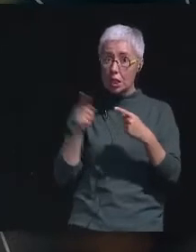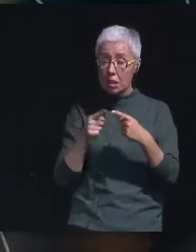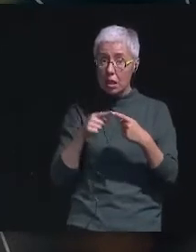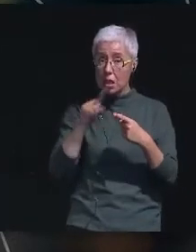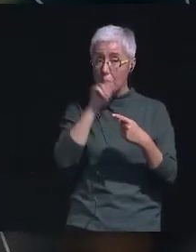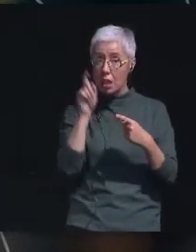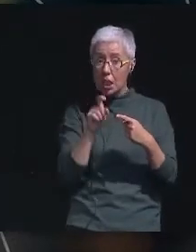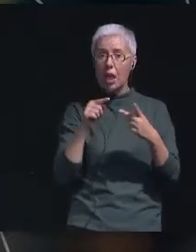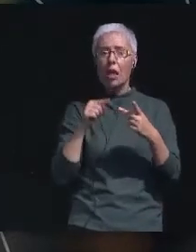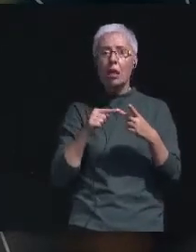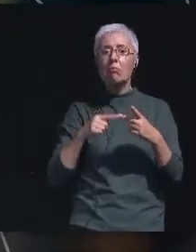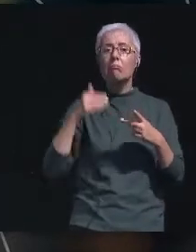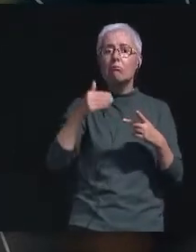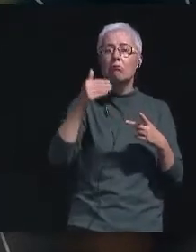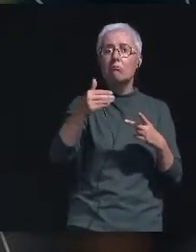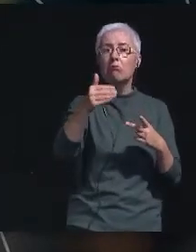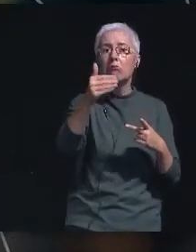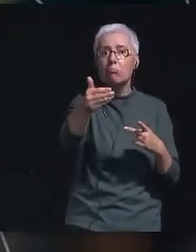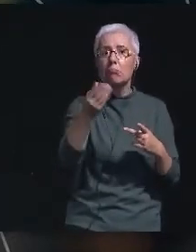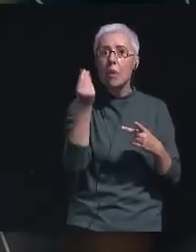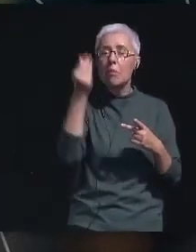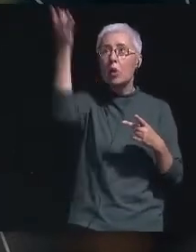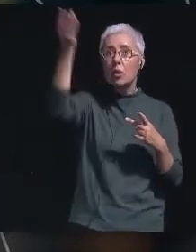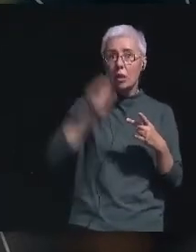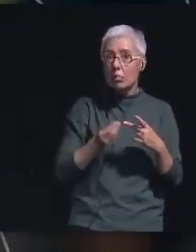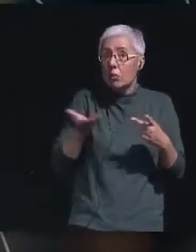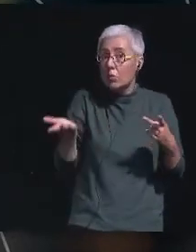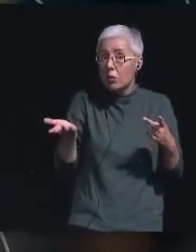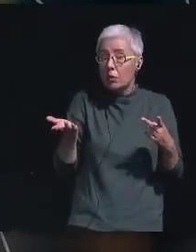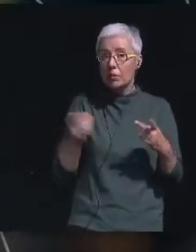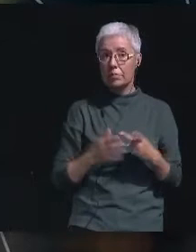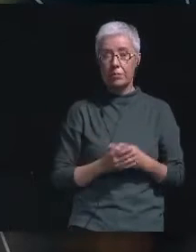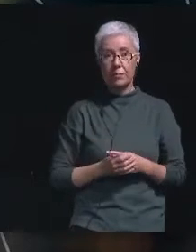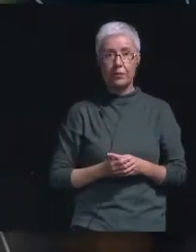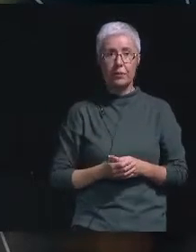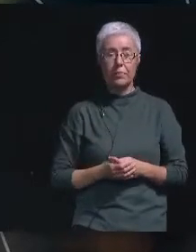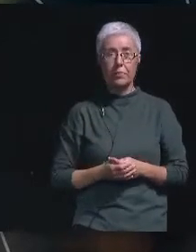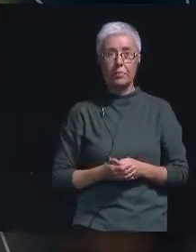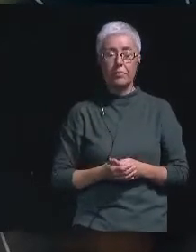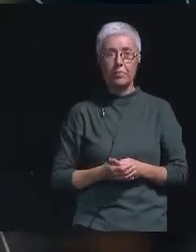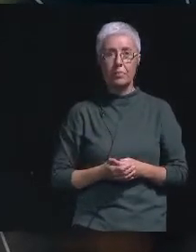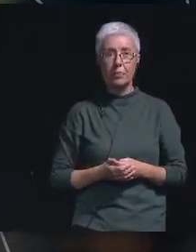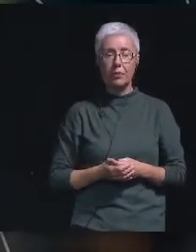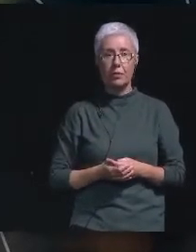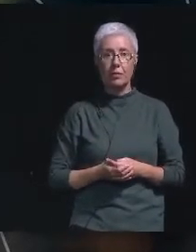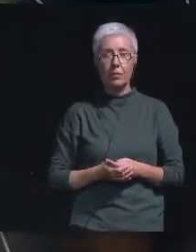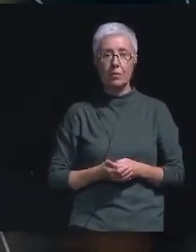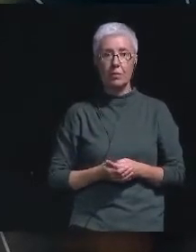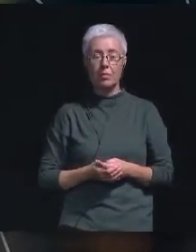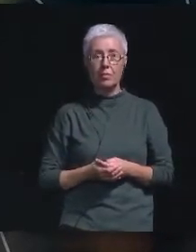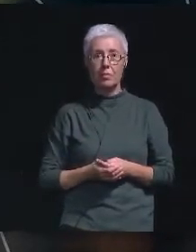sobre todo, también cuándo podrán estar ya estos fondos a disposición de todos estos emprendedores. Yo me atrevería a